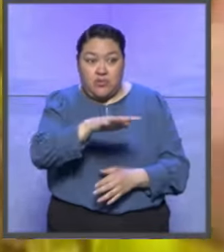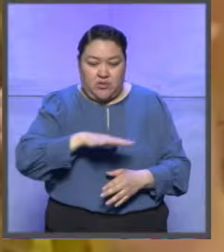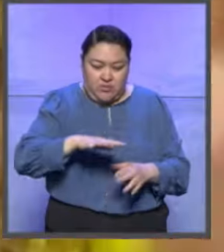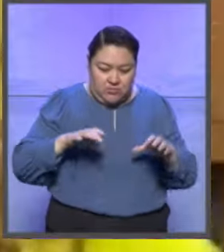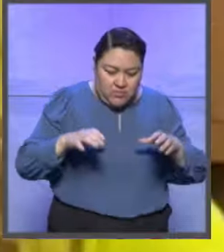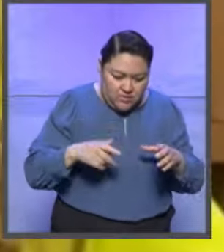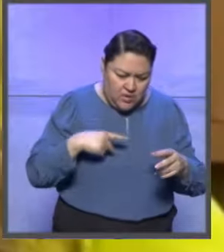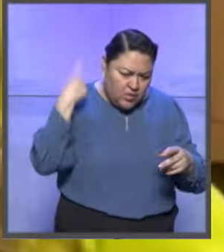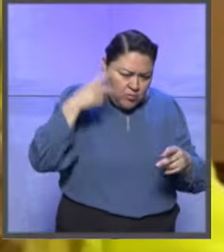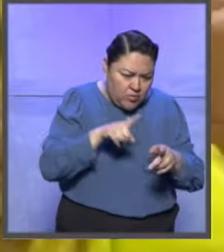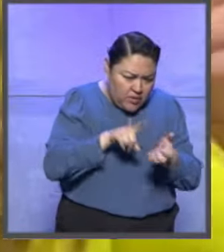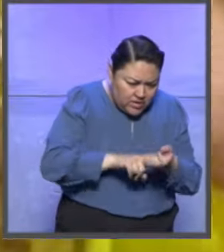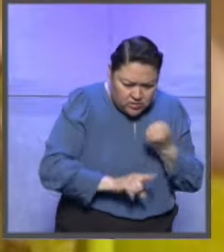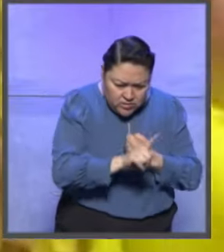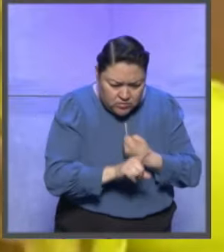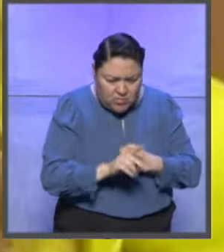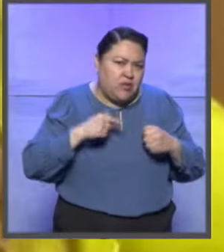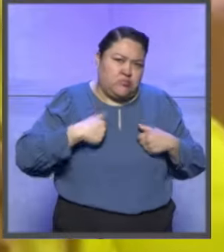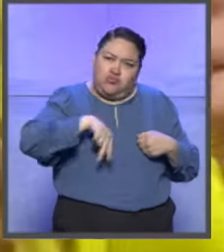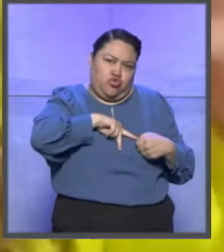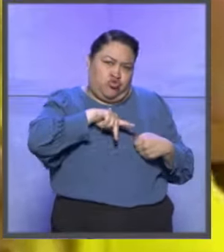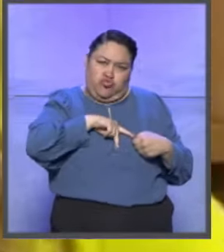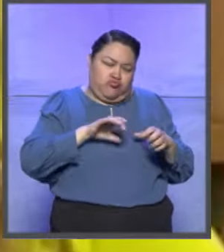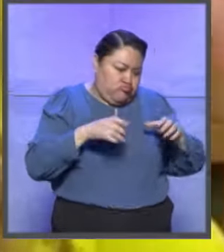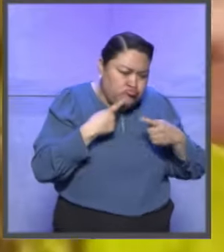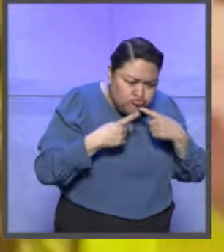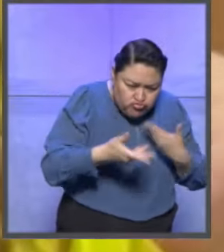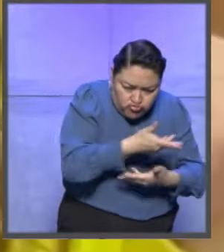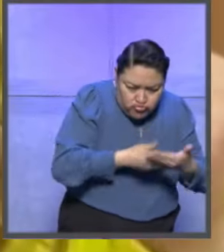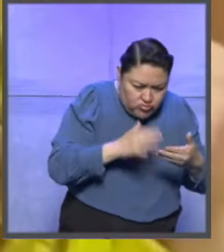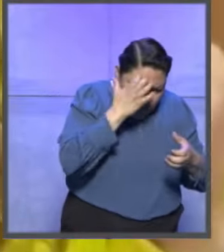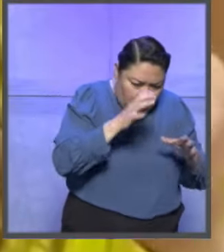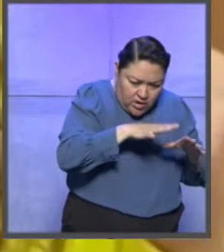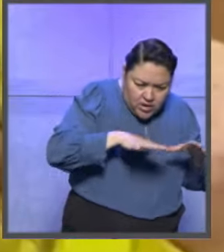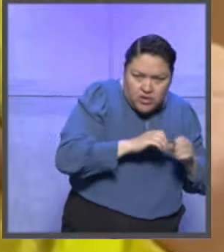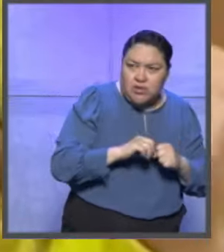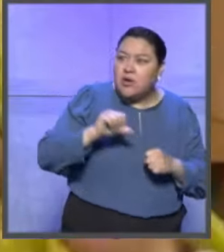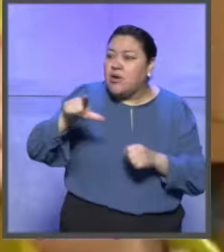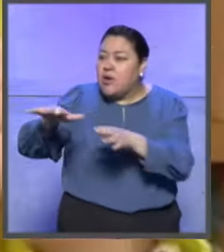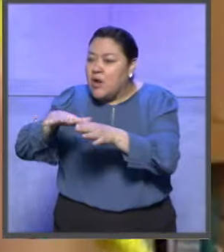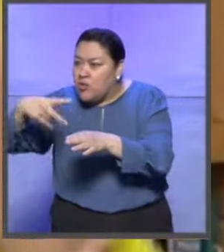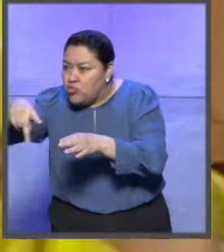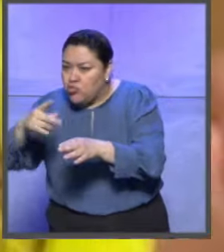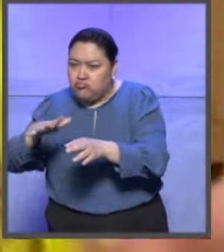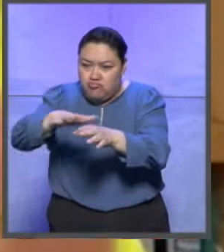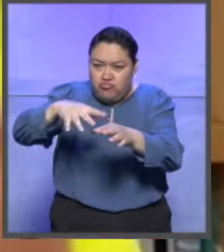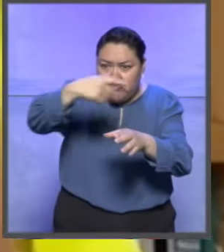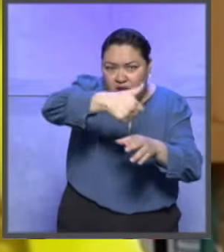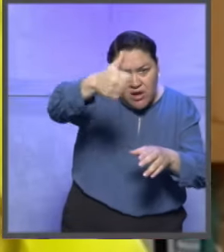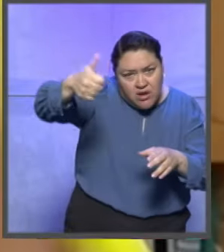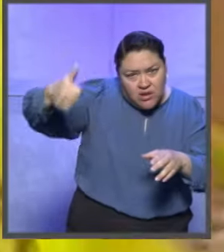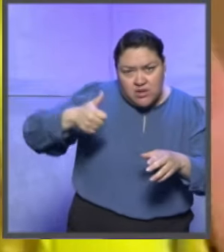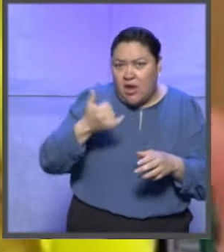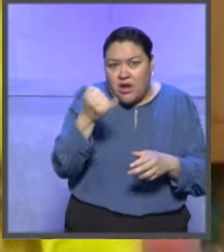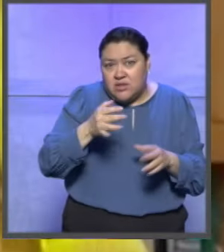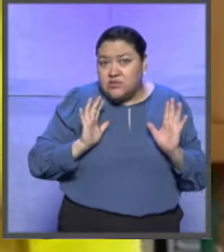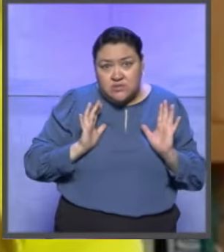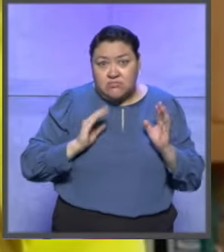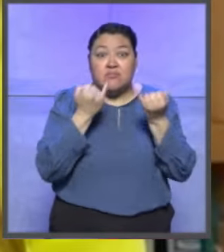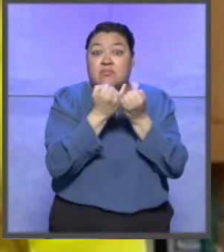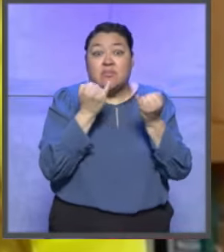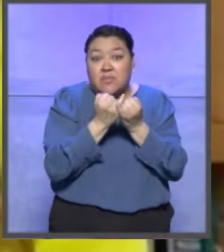que los poblanos? ¿Quién mejor que los tabasqueños para resolver y entender los problemas de allá? Y me parece a mí que así podemos